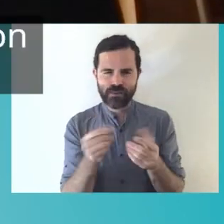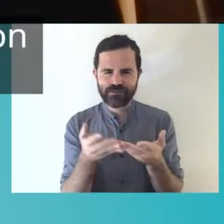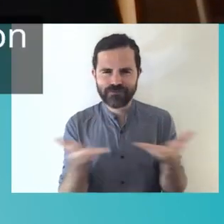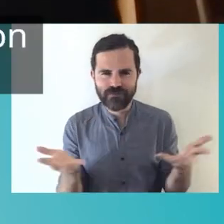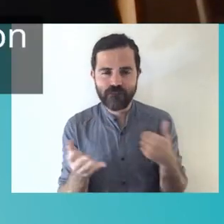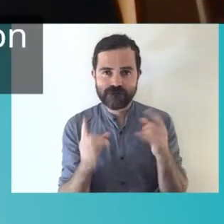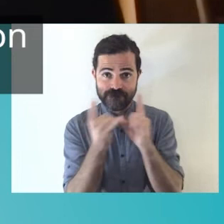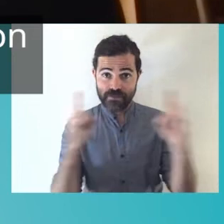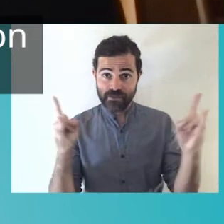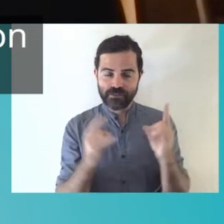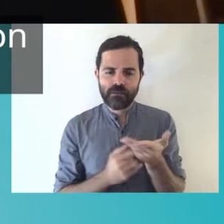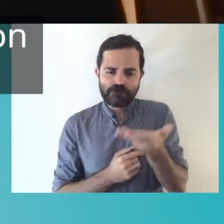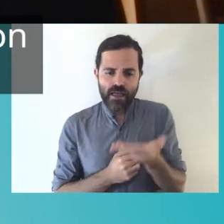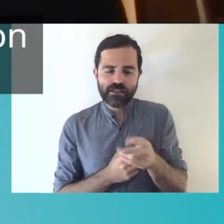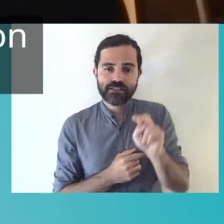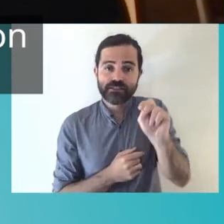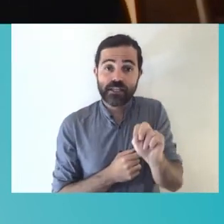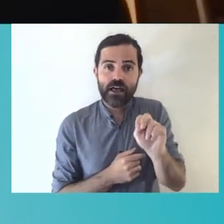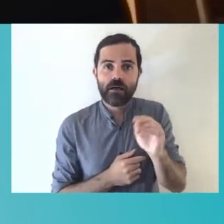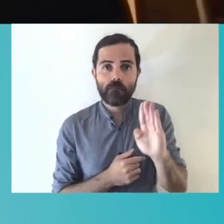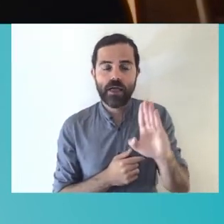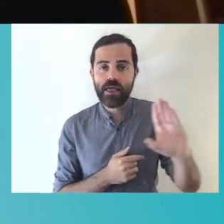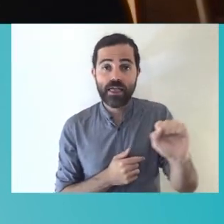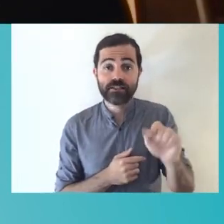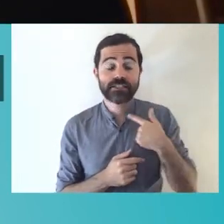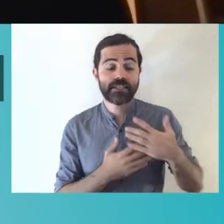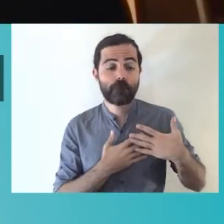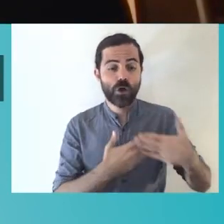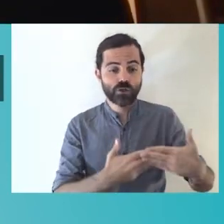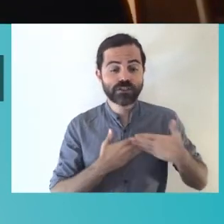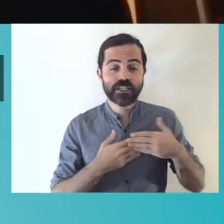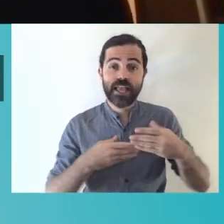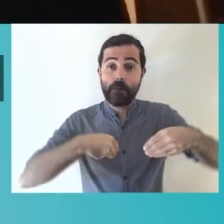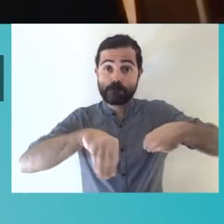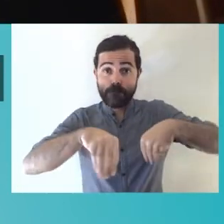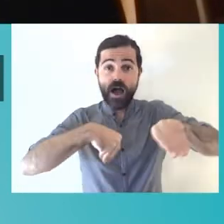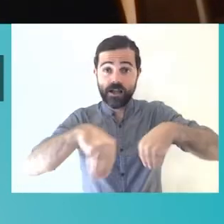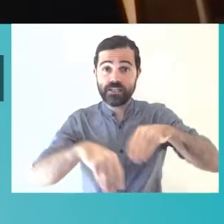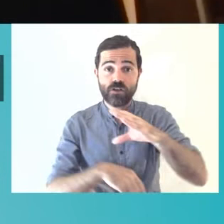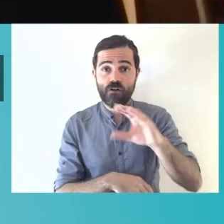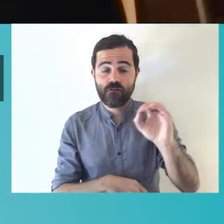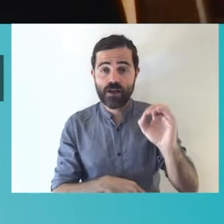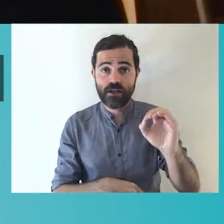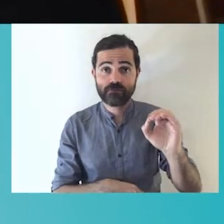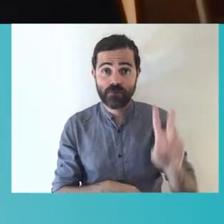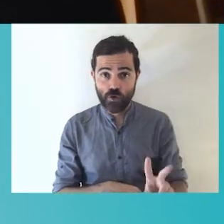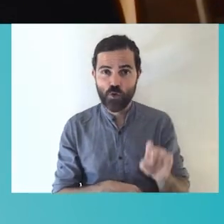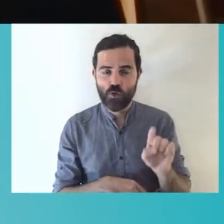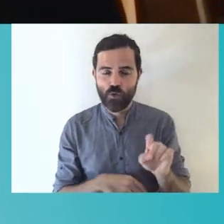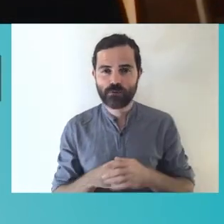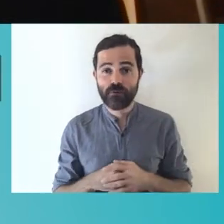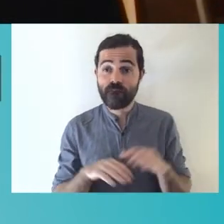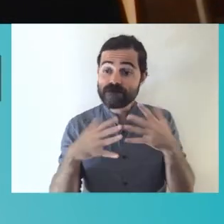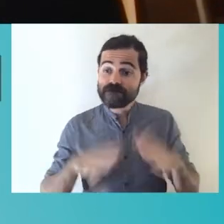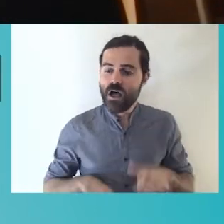forestal a través del peso de las NBS en el mercado voluntario de carbono. Y finalmente, medimos la generación de